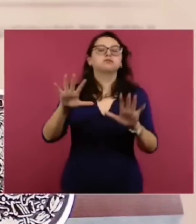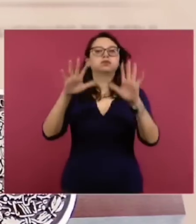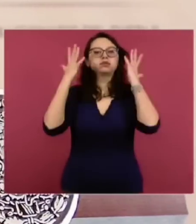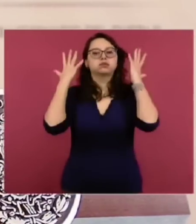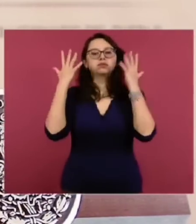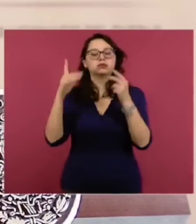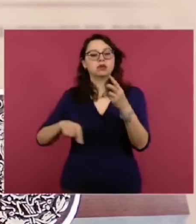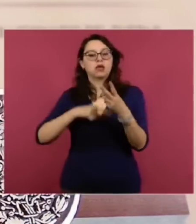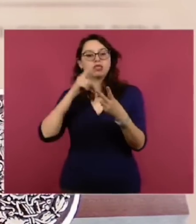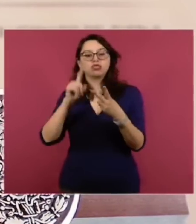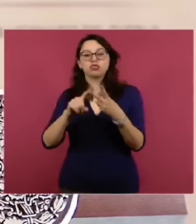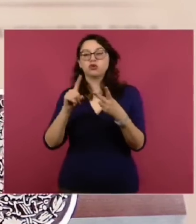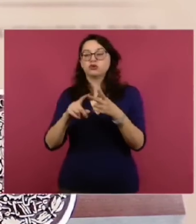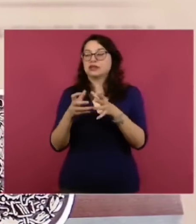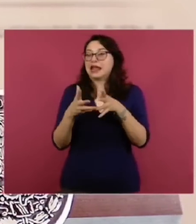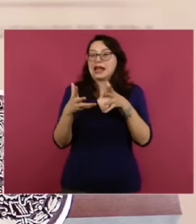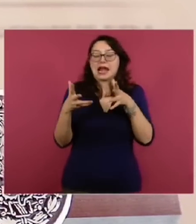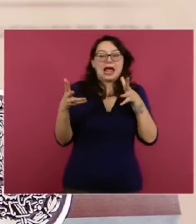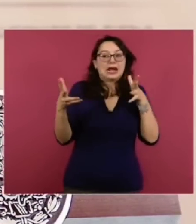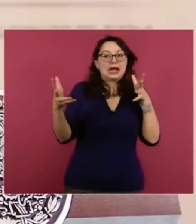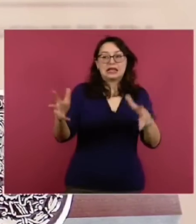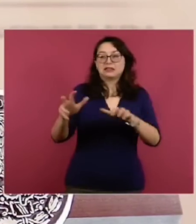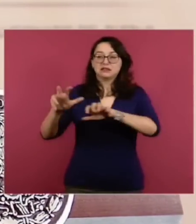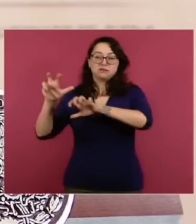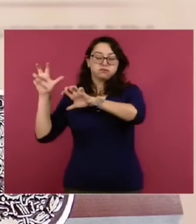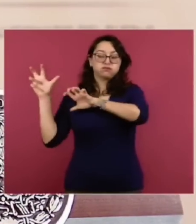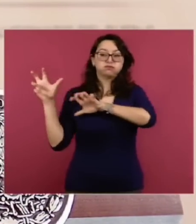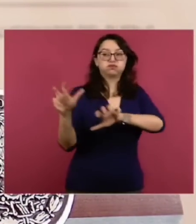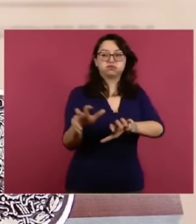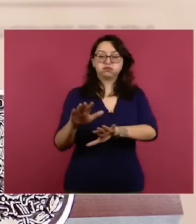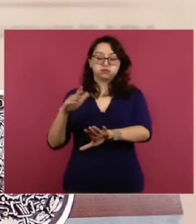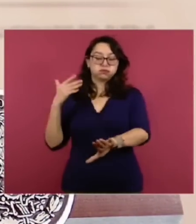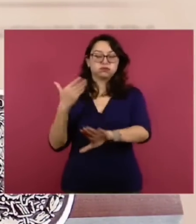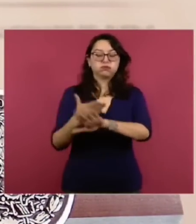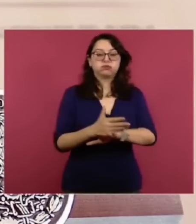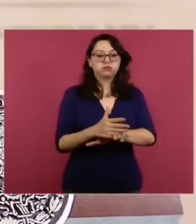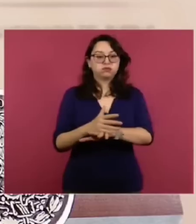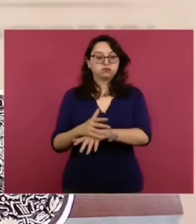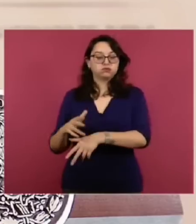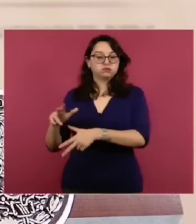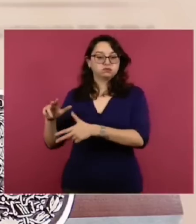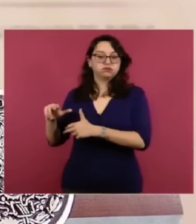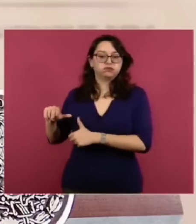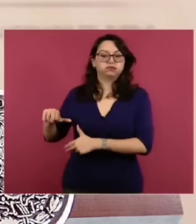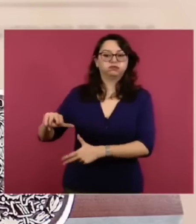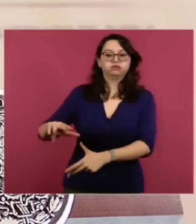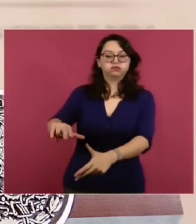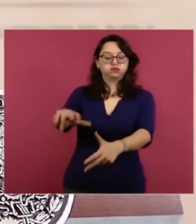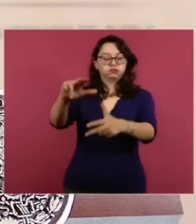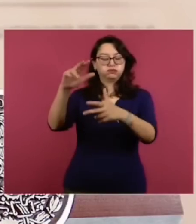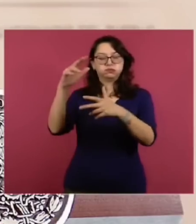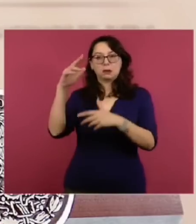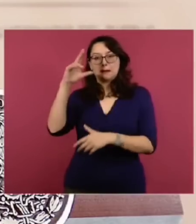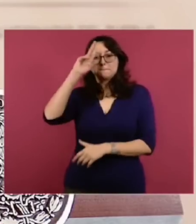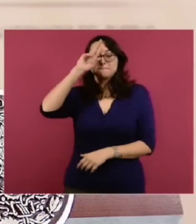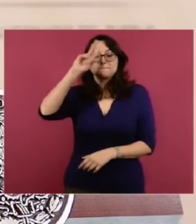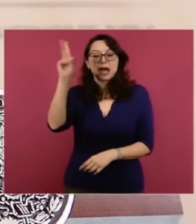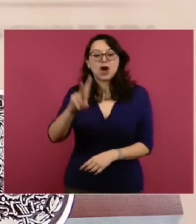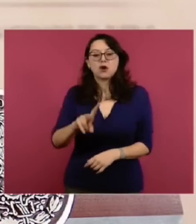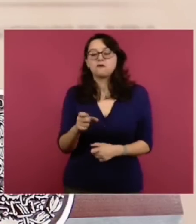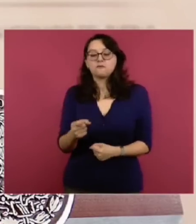magnitud de huracán cómo entra este